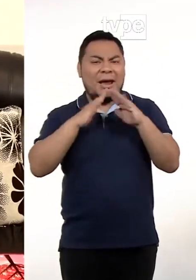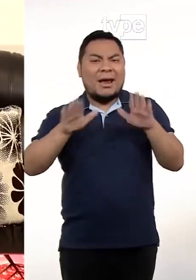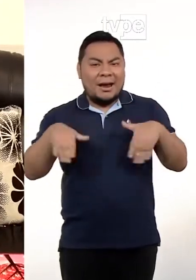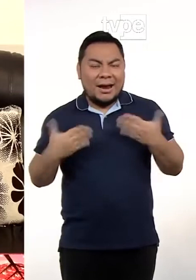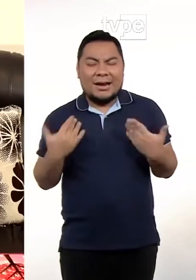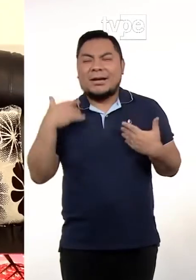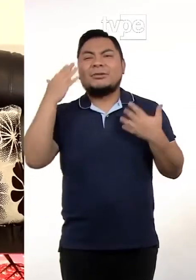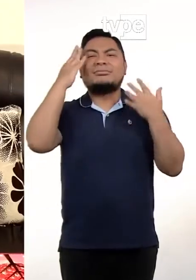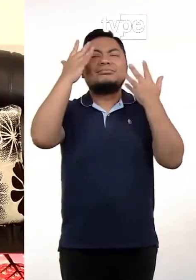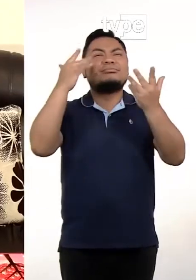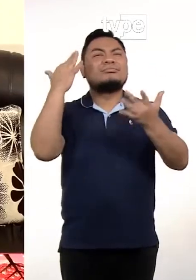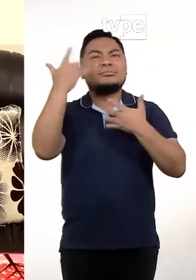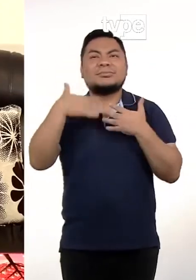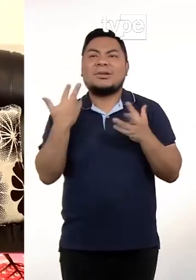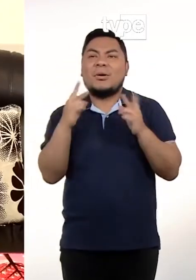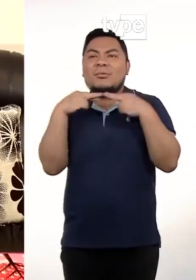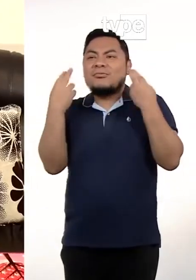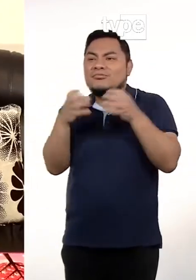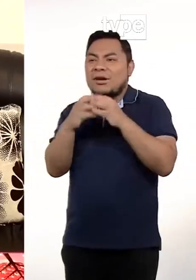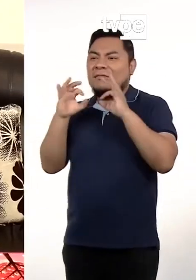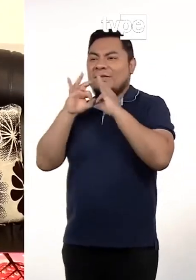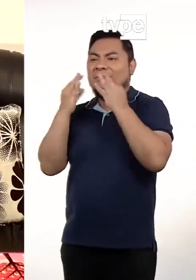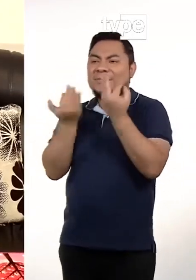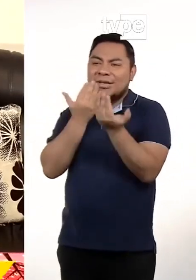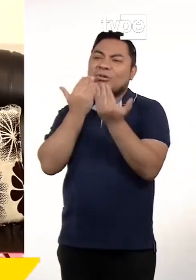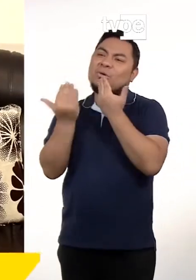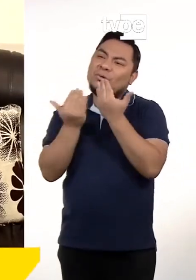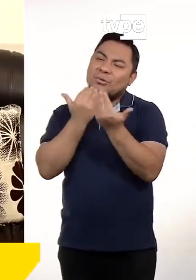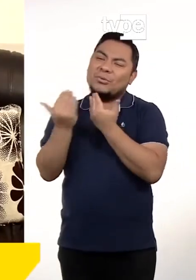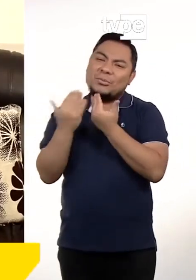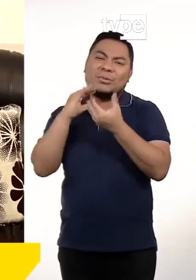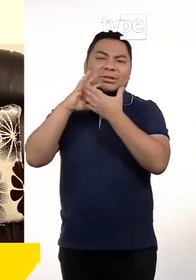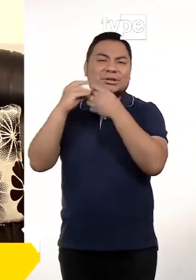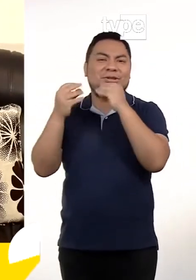cuando tenemos momentos de reunión,